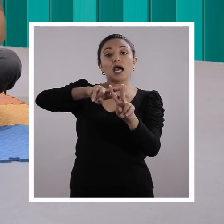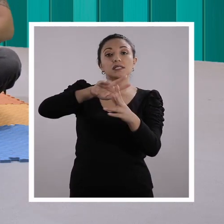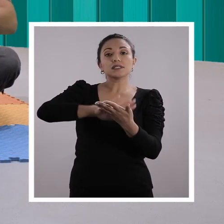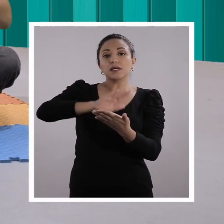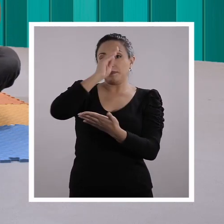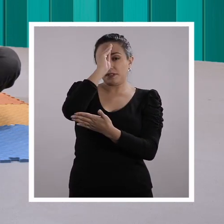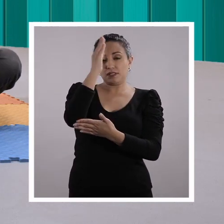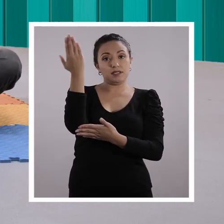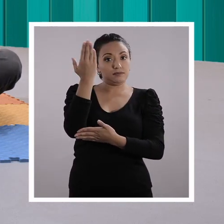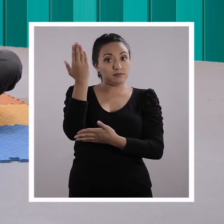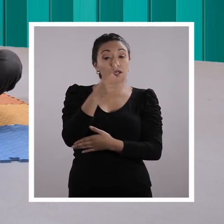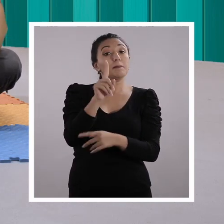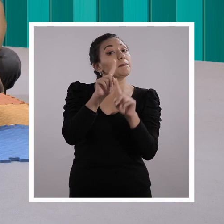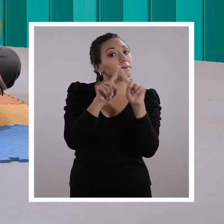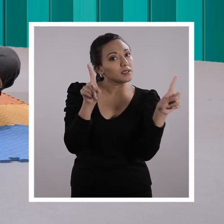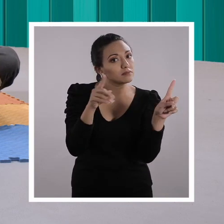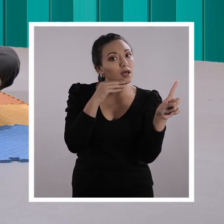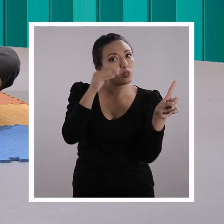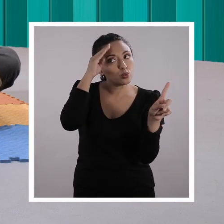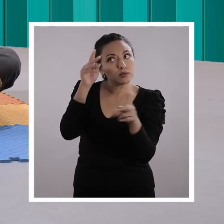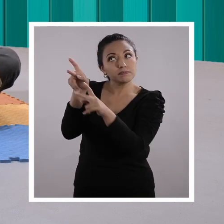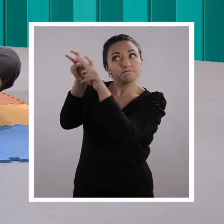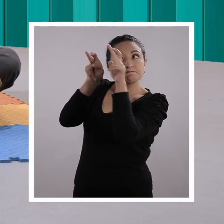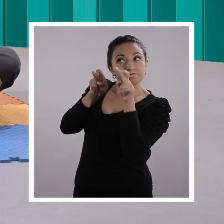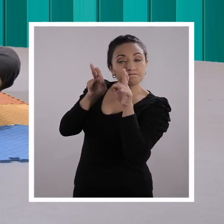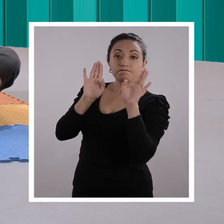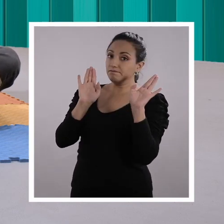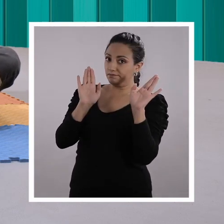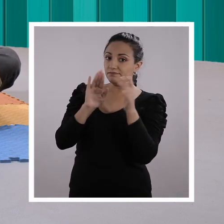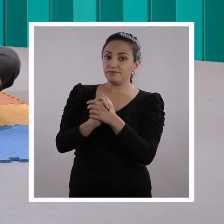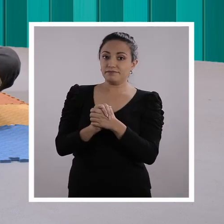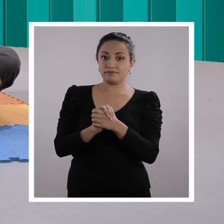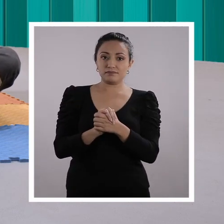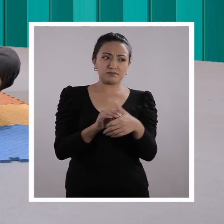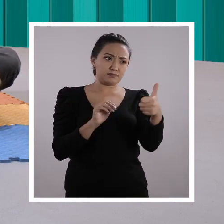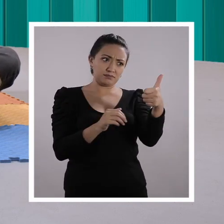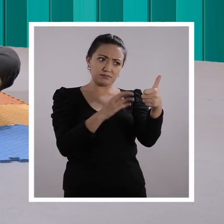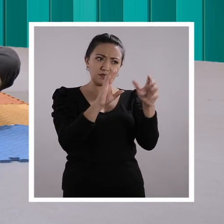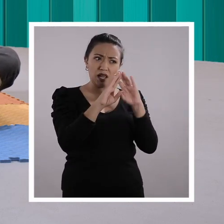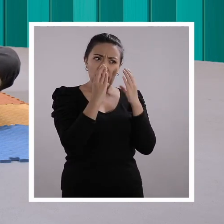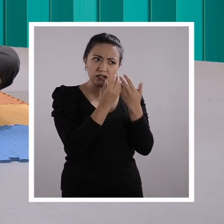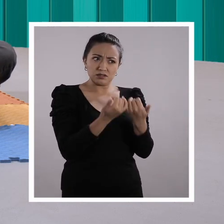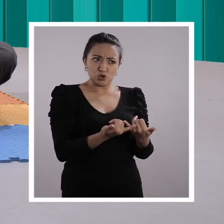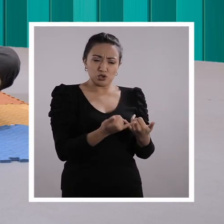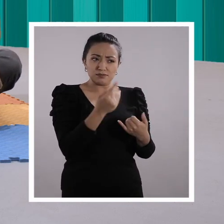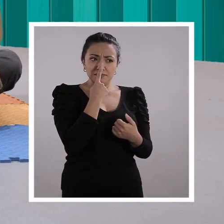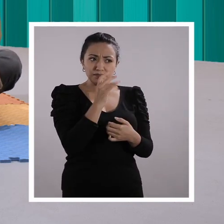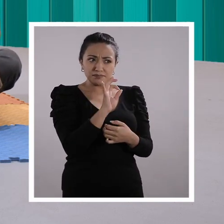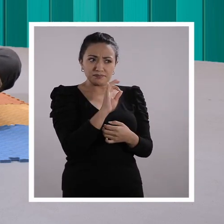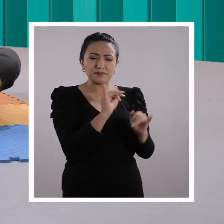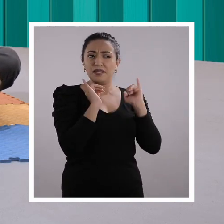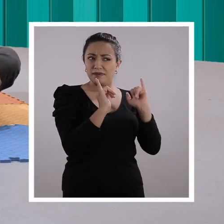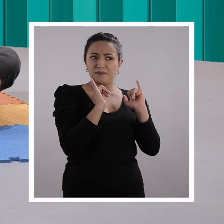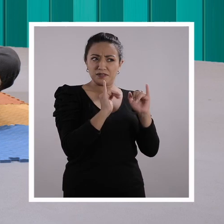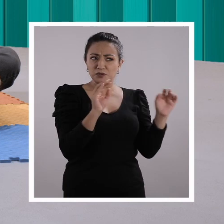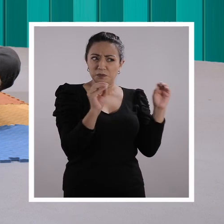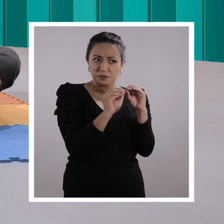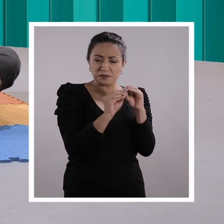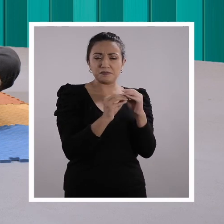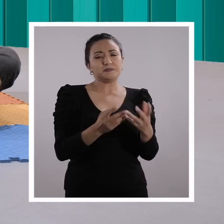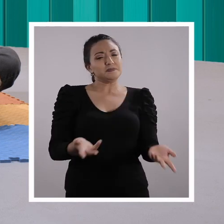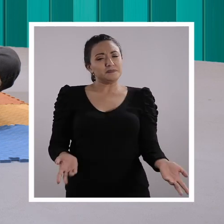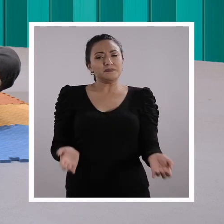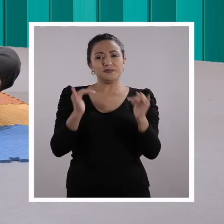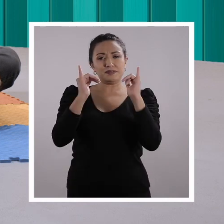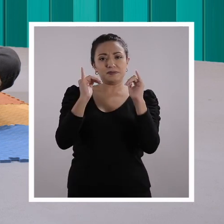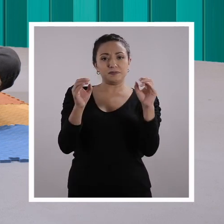de una persona adulta me encanta la clase nos divertimos un montón nos divertimos mucho me parece si